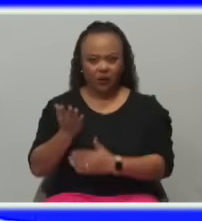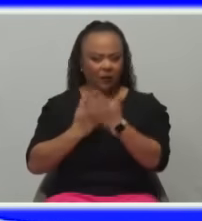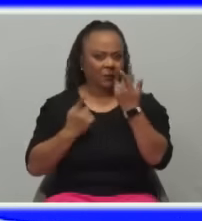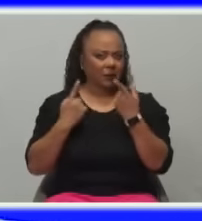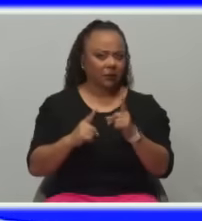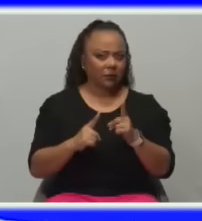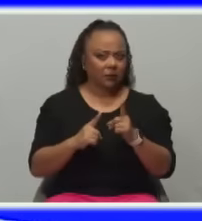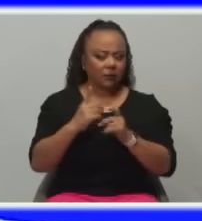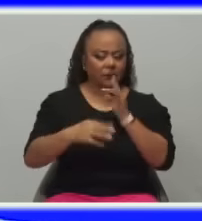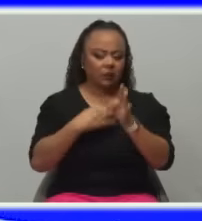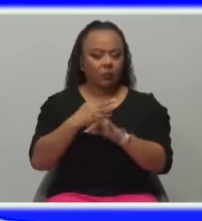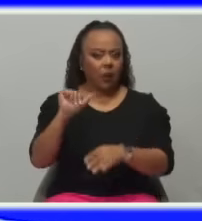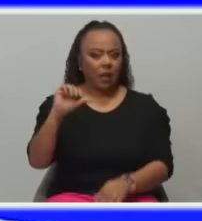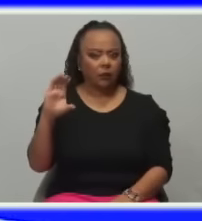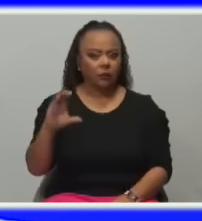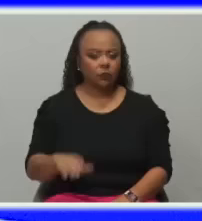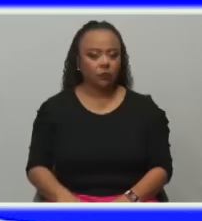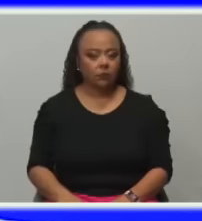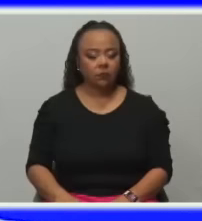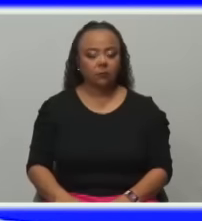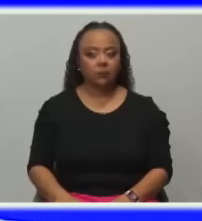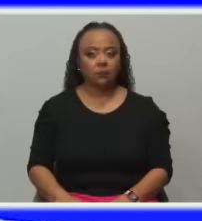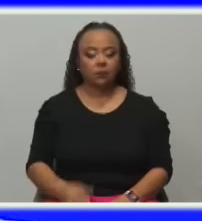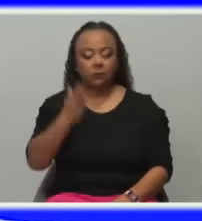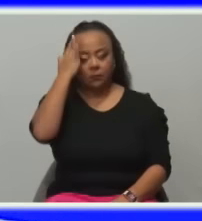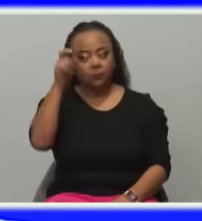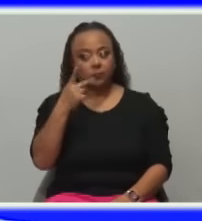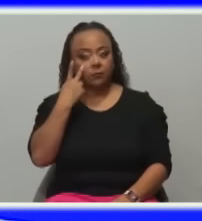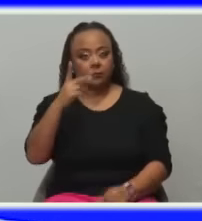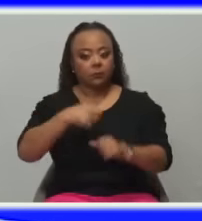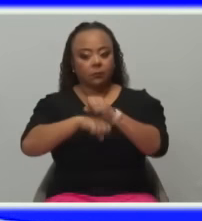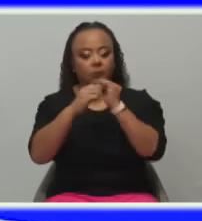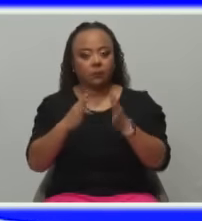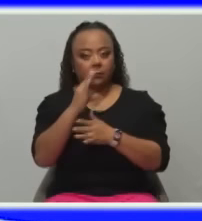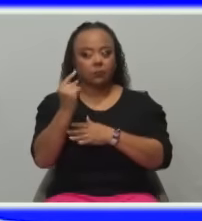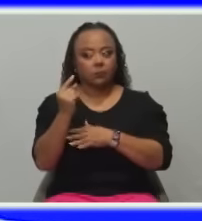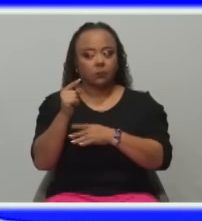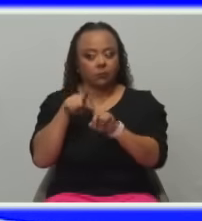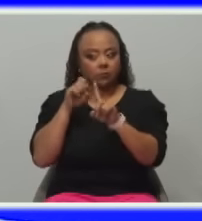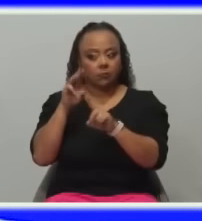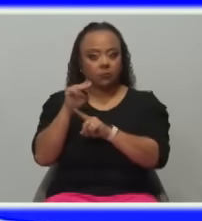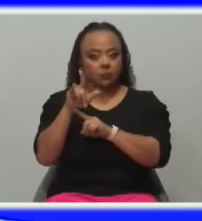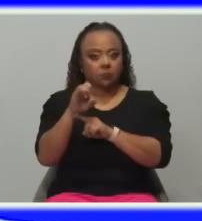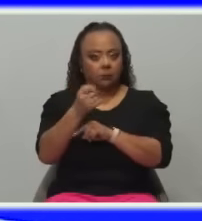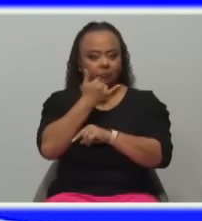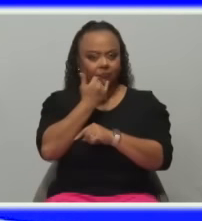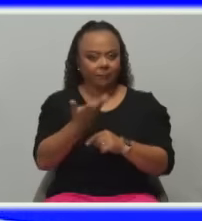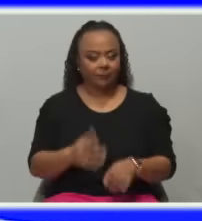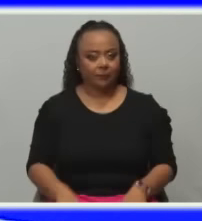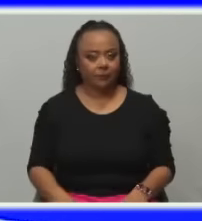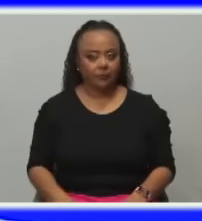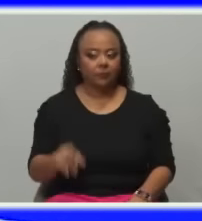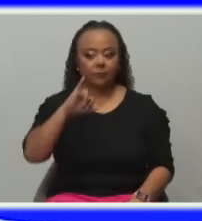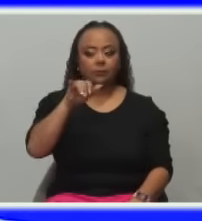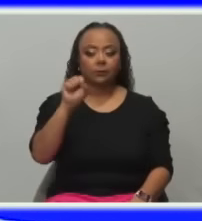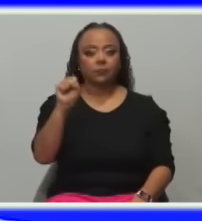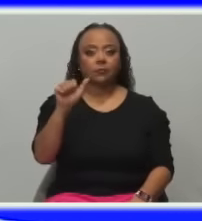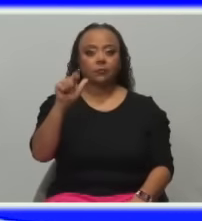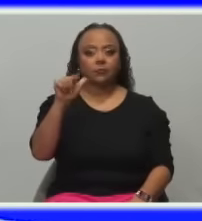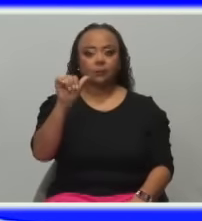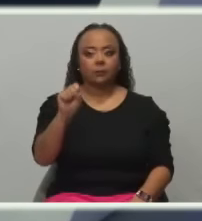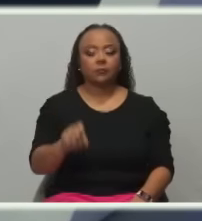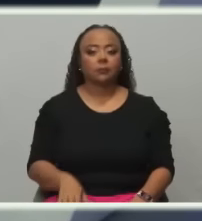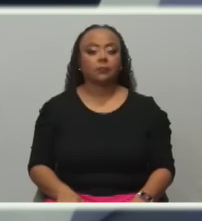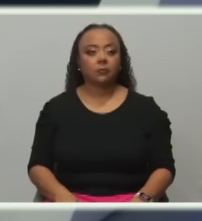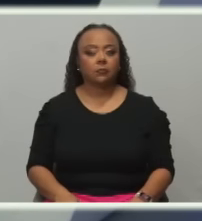tipo Alan Cruz porque cuando usted ve un futbolista de eso si viene de la mls usted se pregunta Bueno qué pasó Justin salas